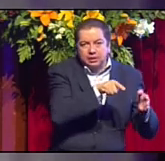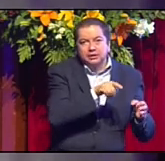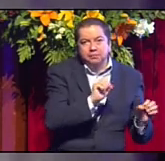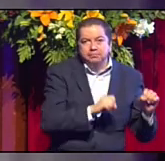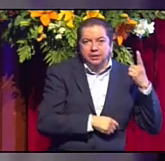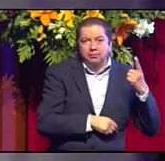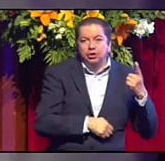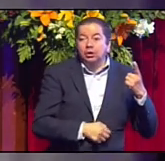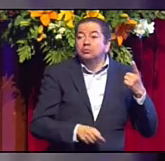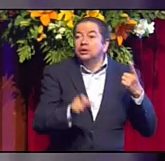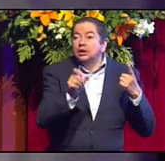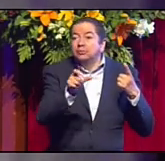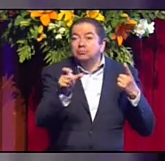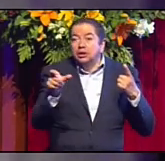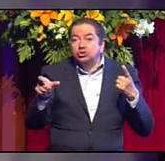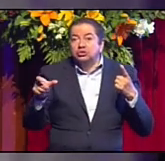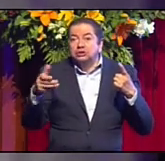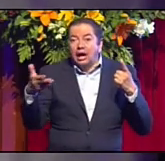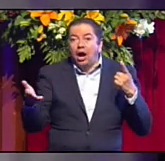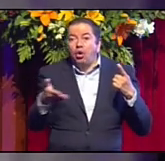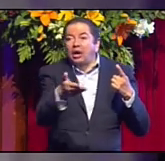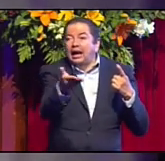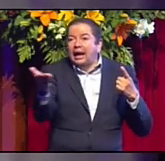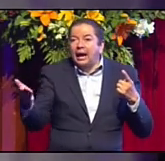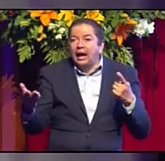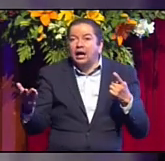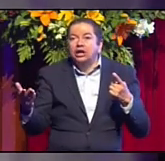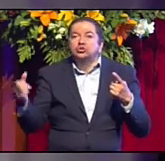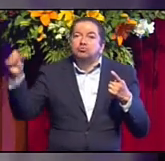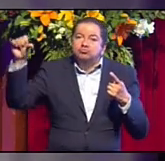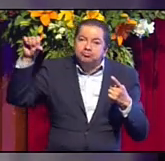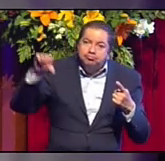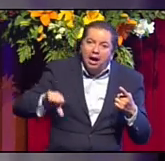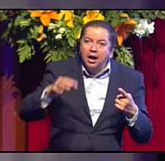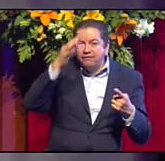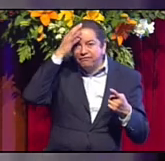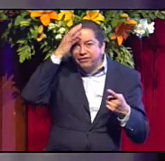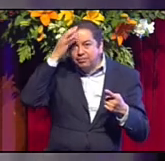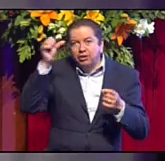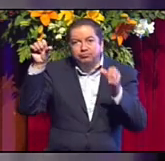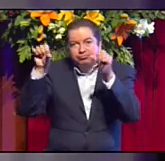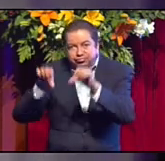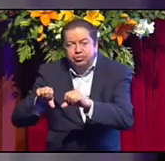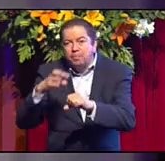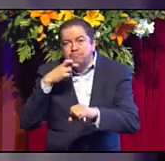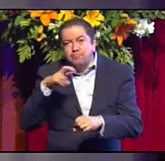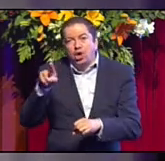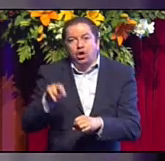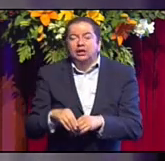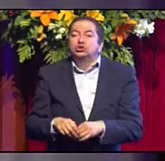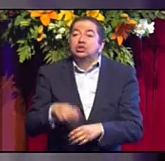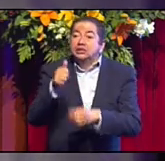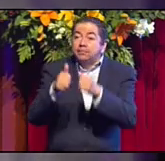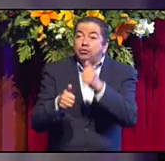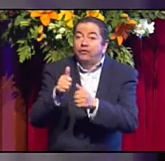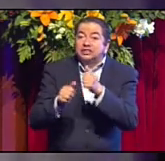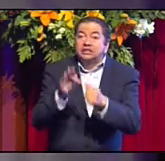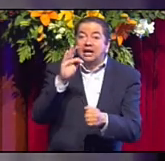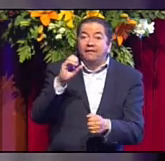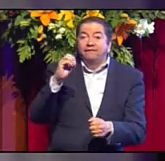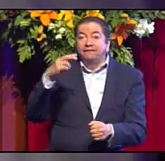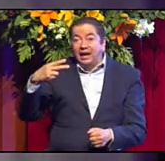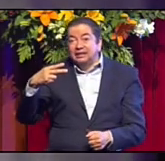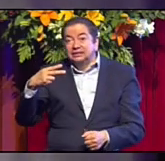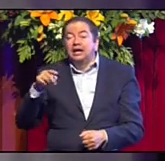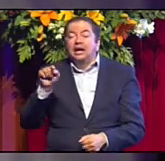pero la verdad que hay personas que hoy día están más enfermas que ayer, producto que no pudieron analizar su patología. Por ende, estos profesionales de la FACH los